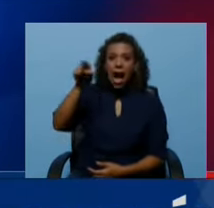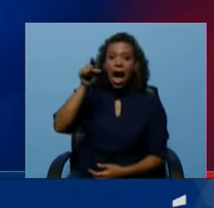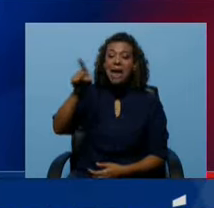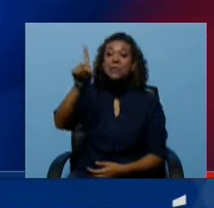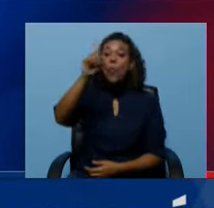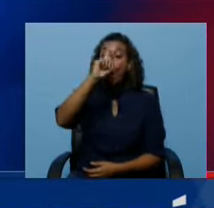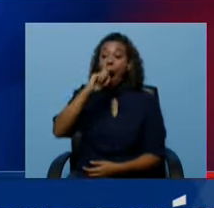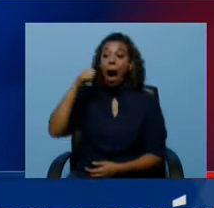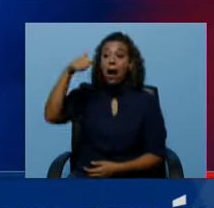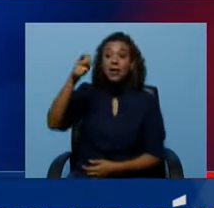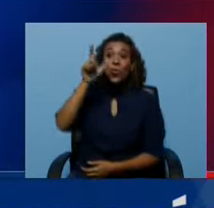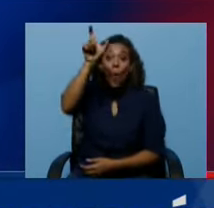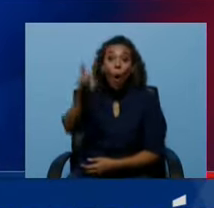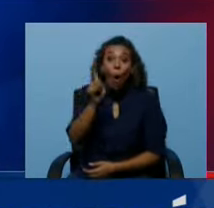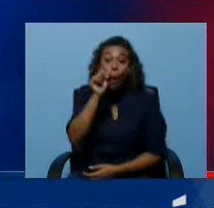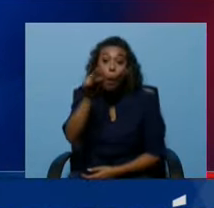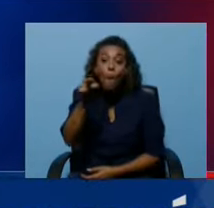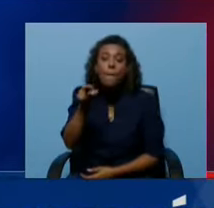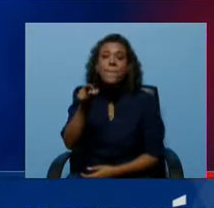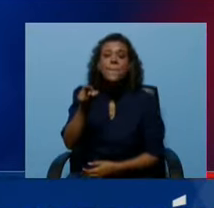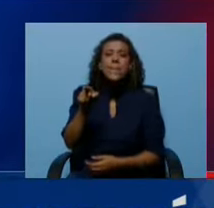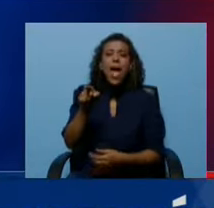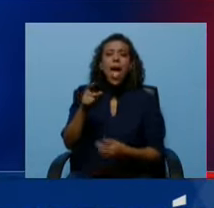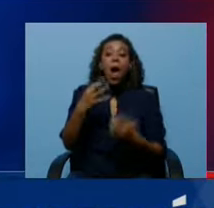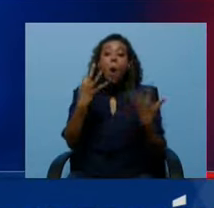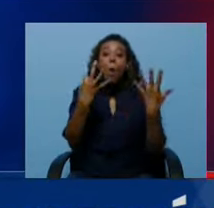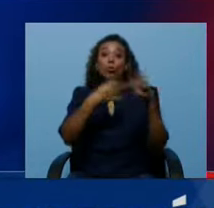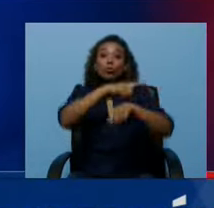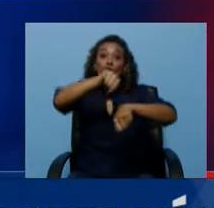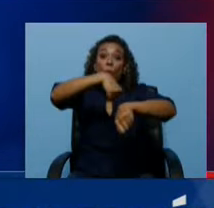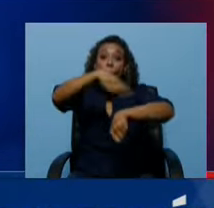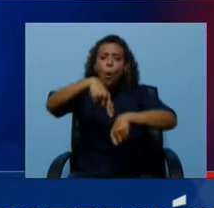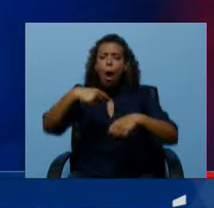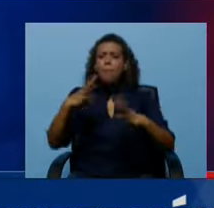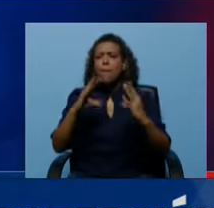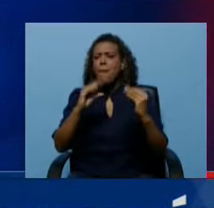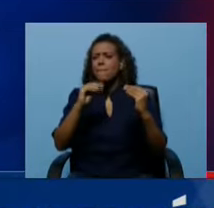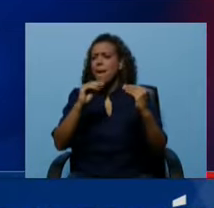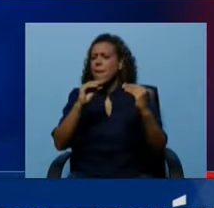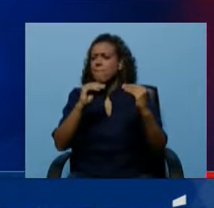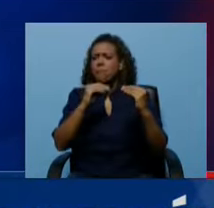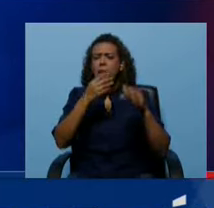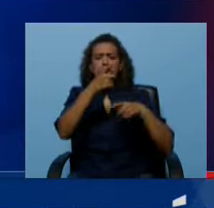año, ya hablamos durante 8 horas continuas